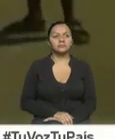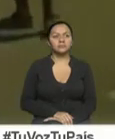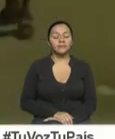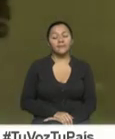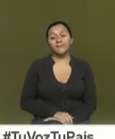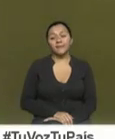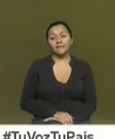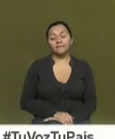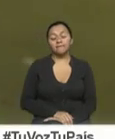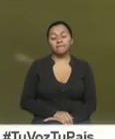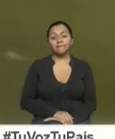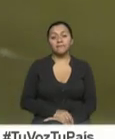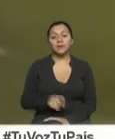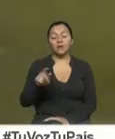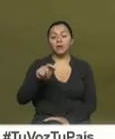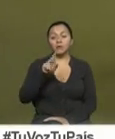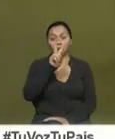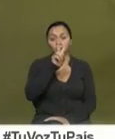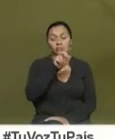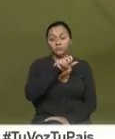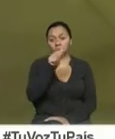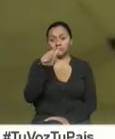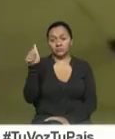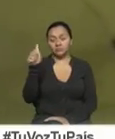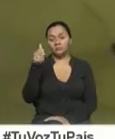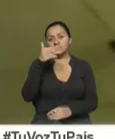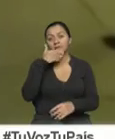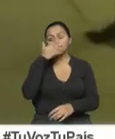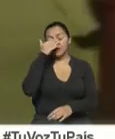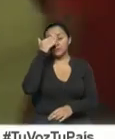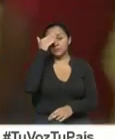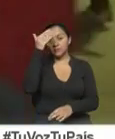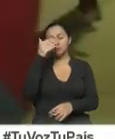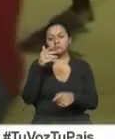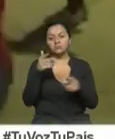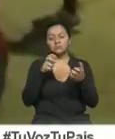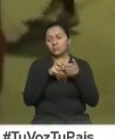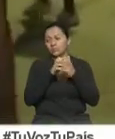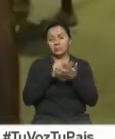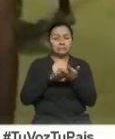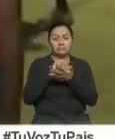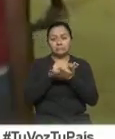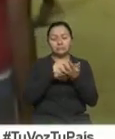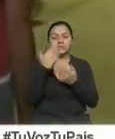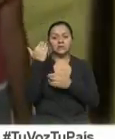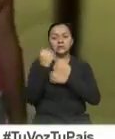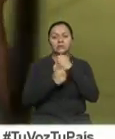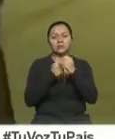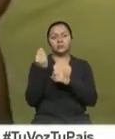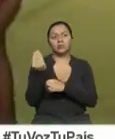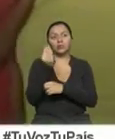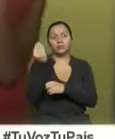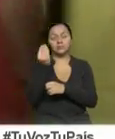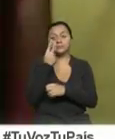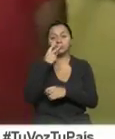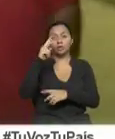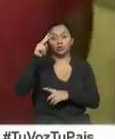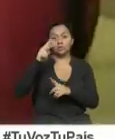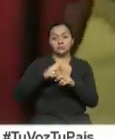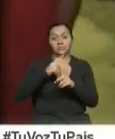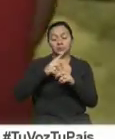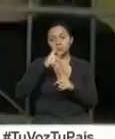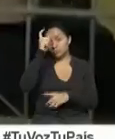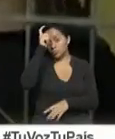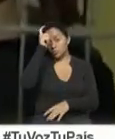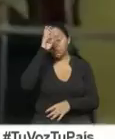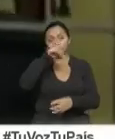Como Shahad, Tacha también es afgano y también conoce la violencia cotidiana en los campos. Tiene 15 años. Tras pasar 2 meses en Turquía,